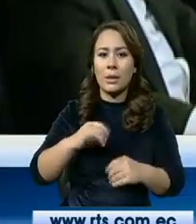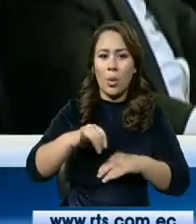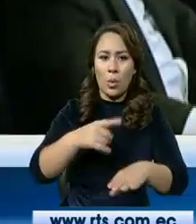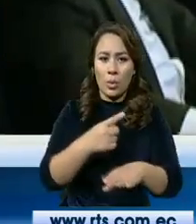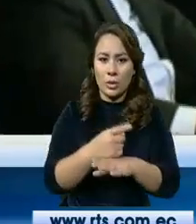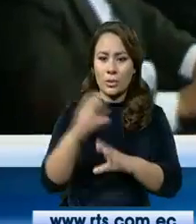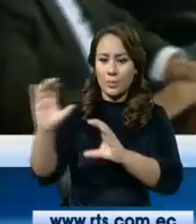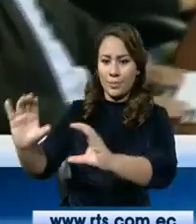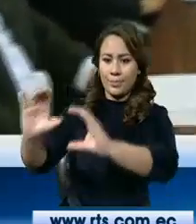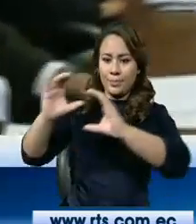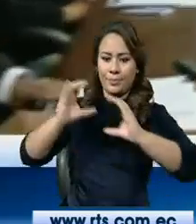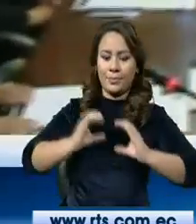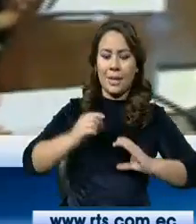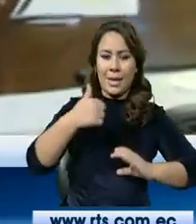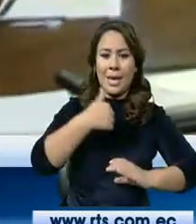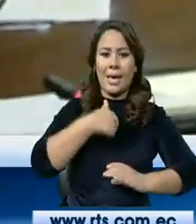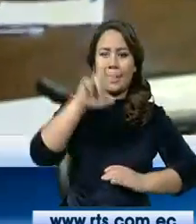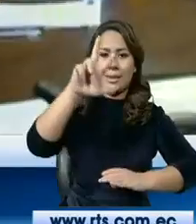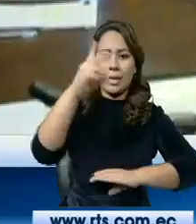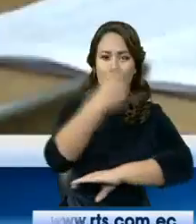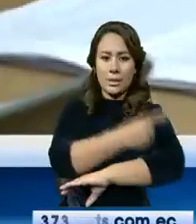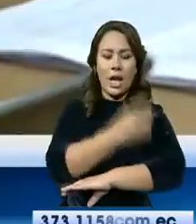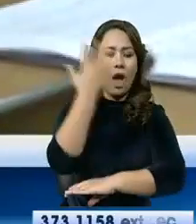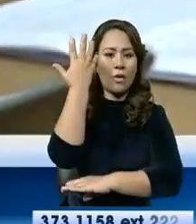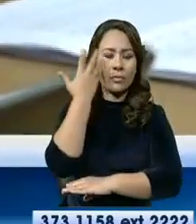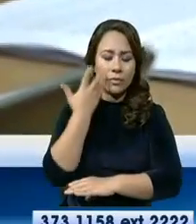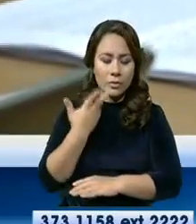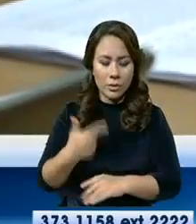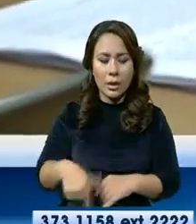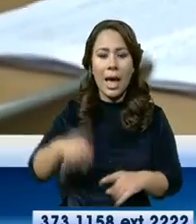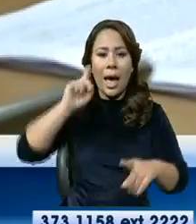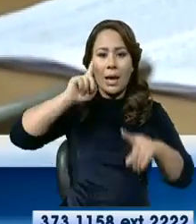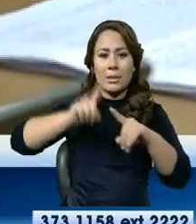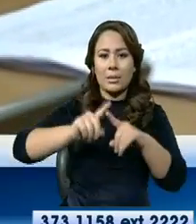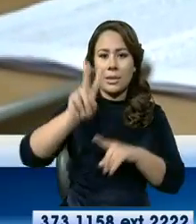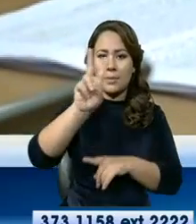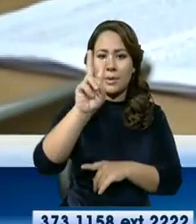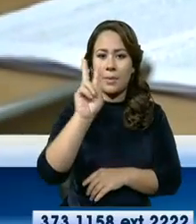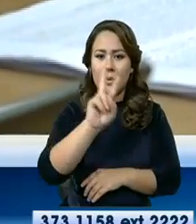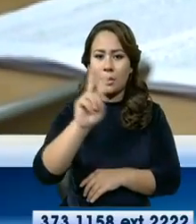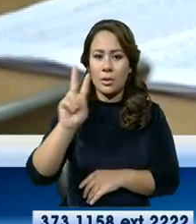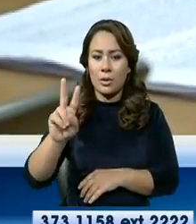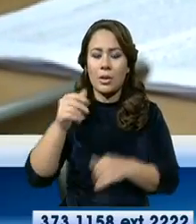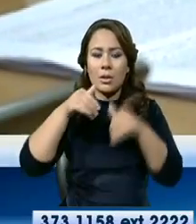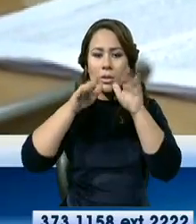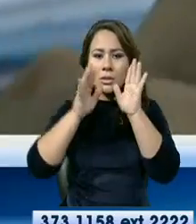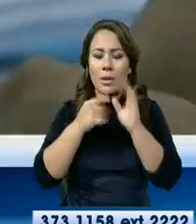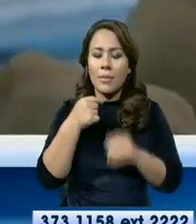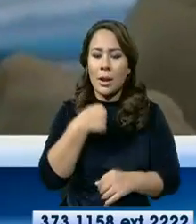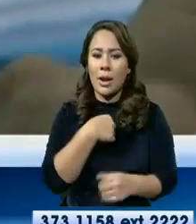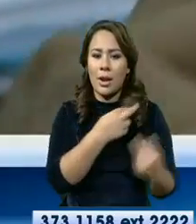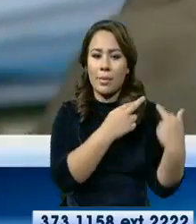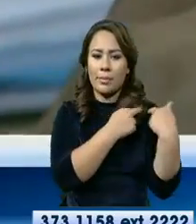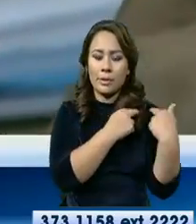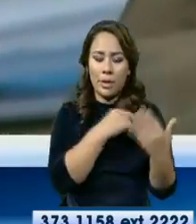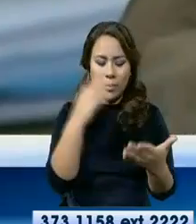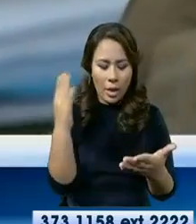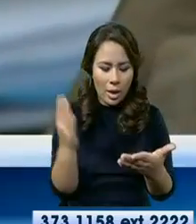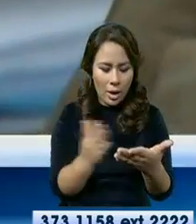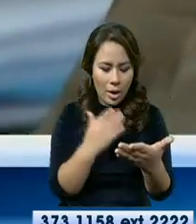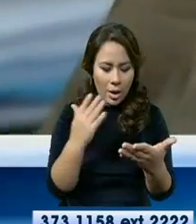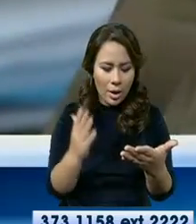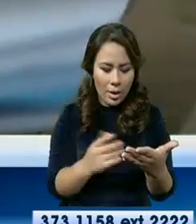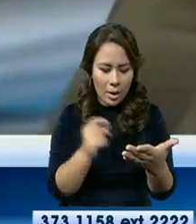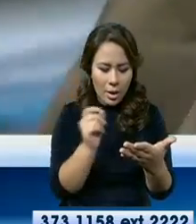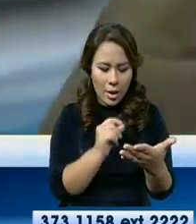para presentar un proyecto de dictamen, es decir, hasta el viernes 22 de diciembre. Posteriormente deberá preparar el informe para el pleno